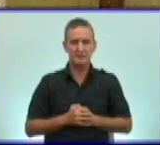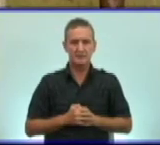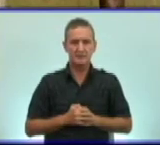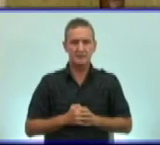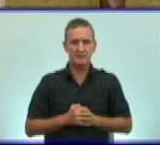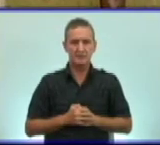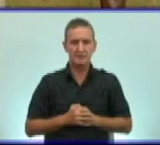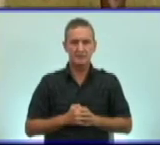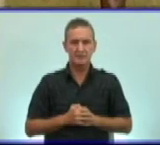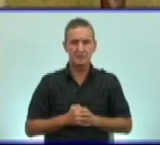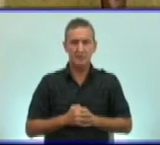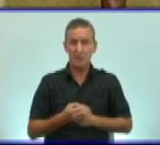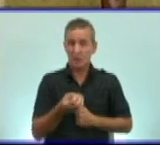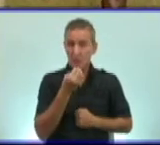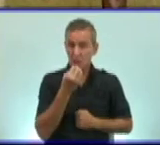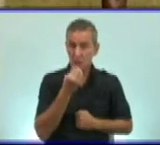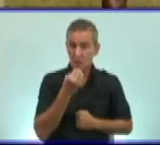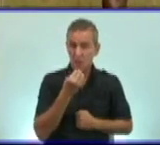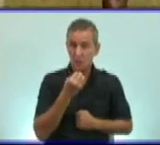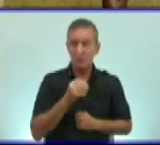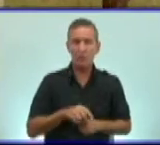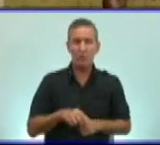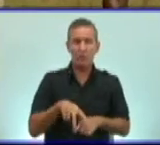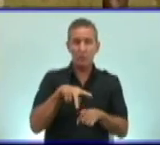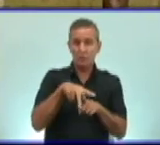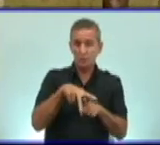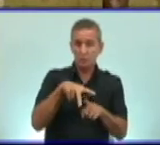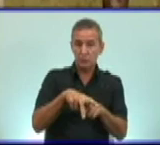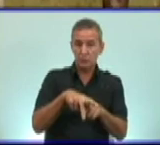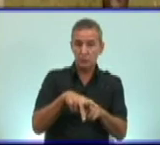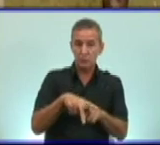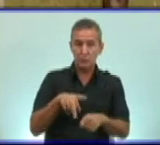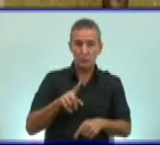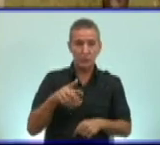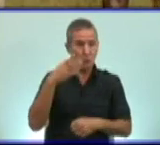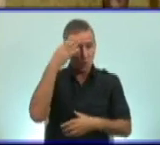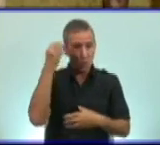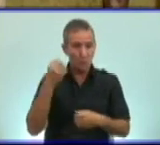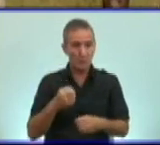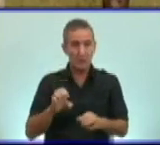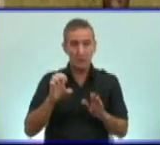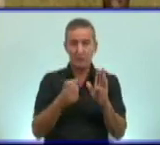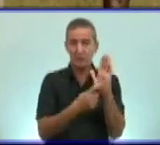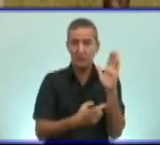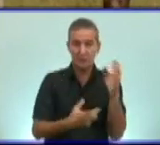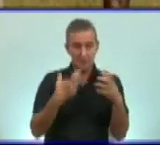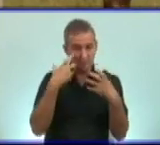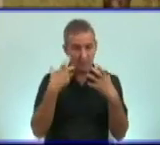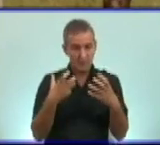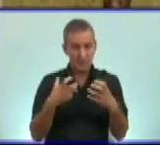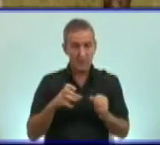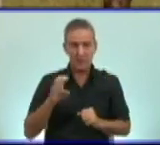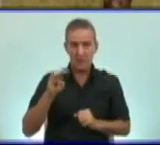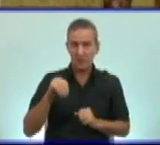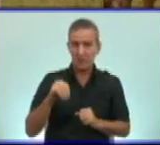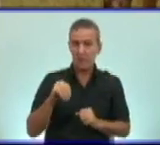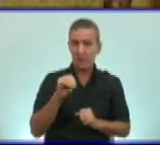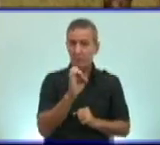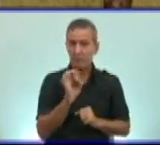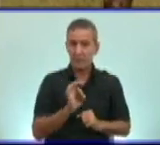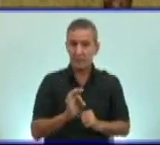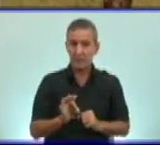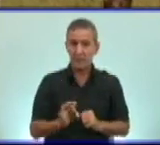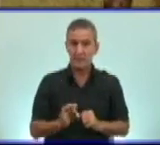Dentro de la nutrición de nuestros caballos no podemos olvidar unos elementos que son muy importantes. Son minerales que tienen carga positiva o negativa y se